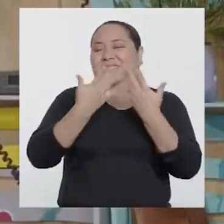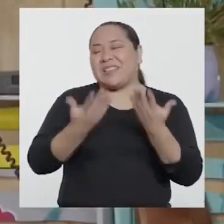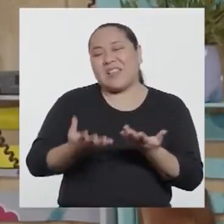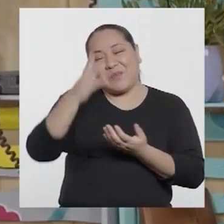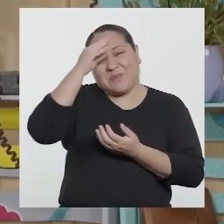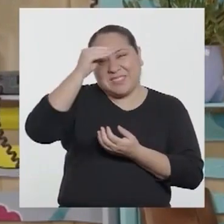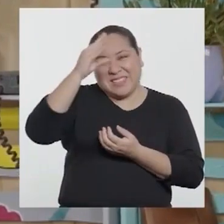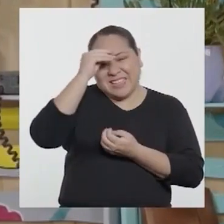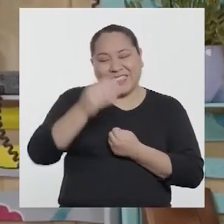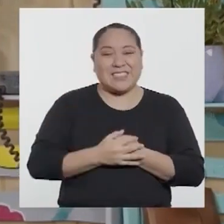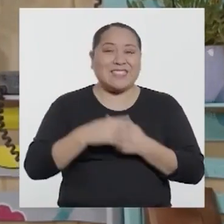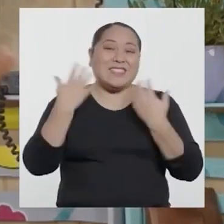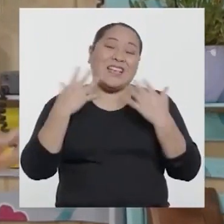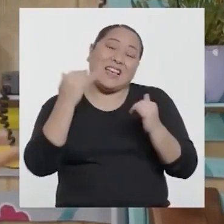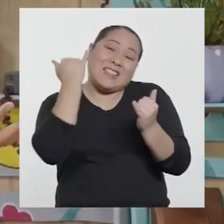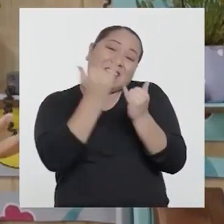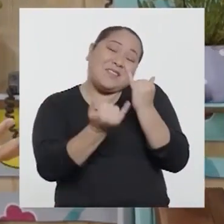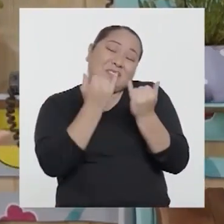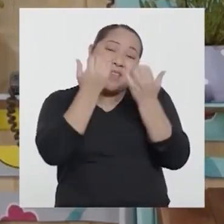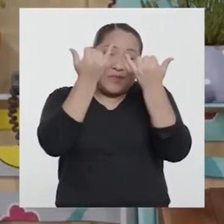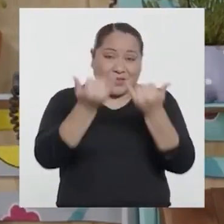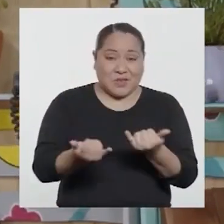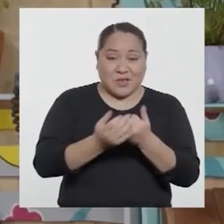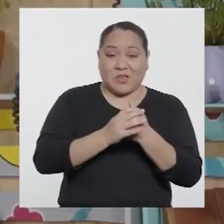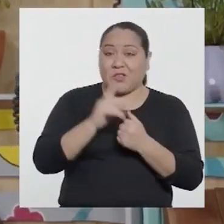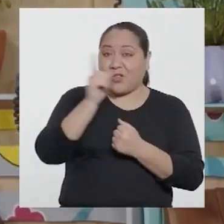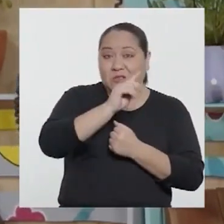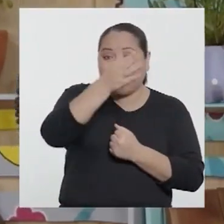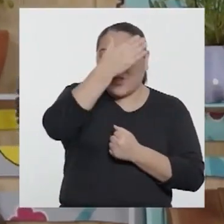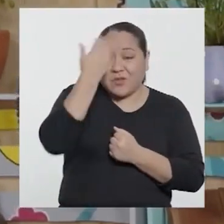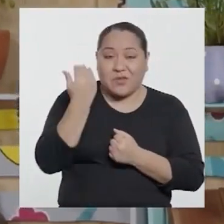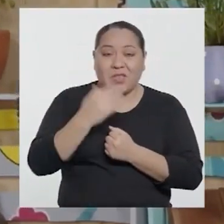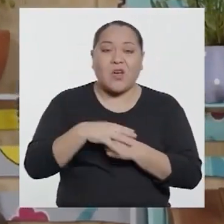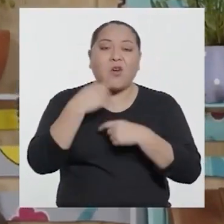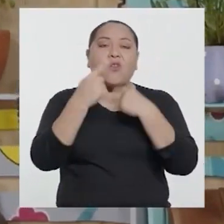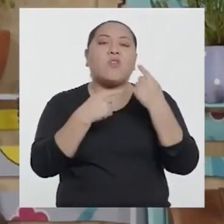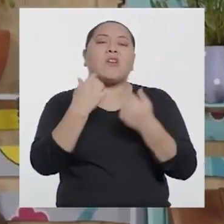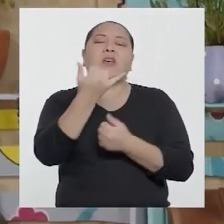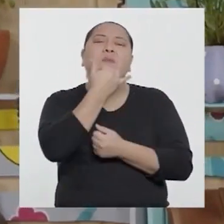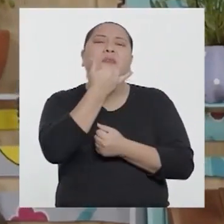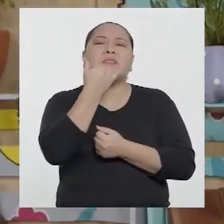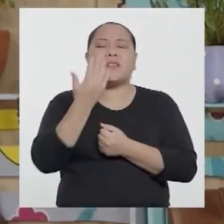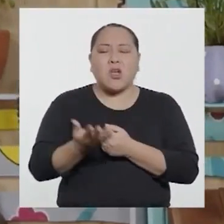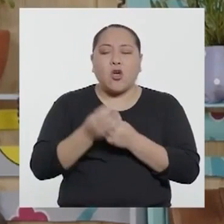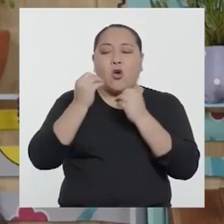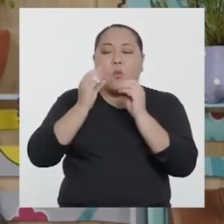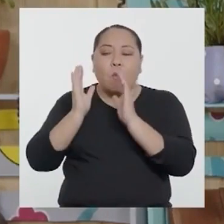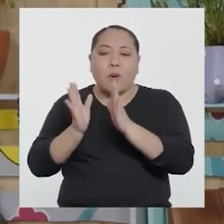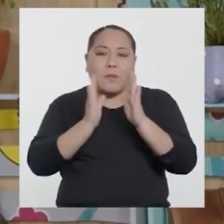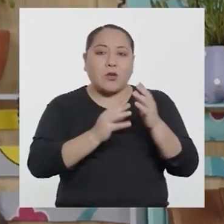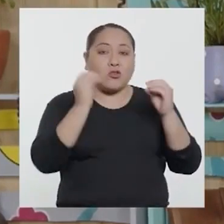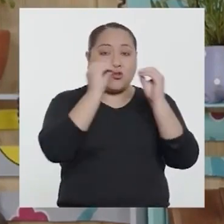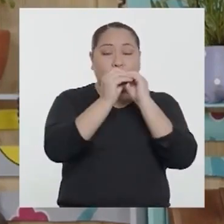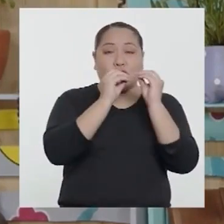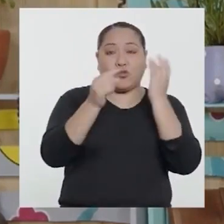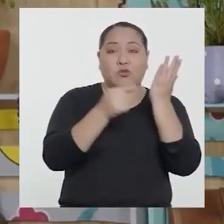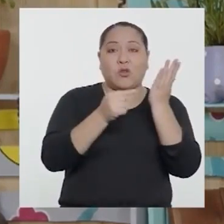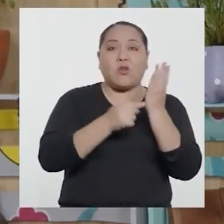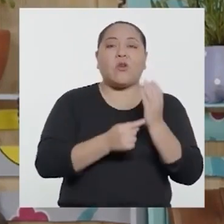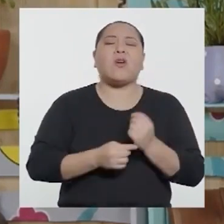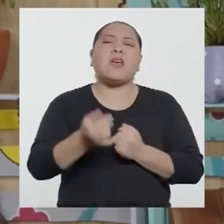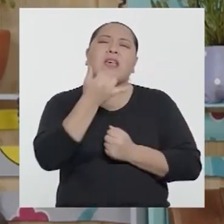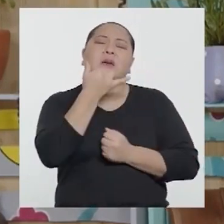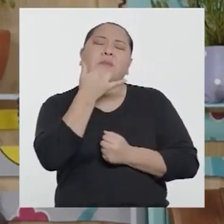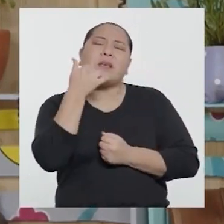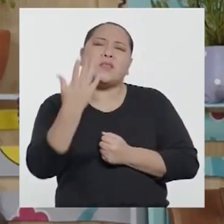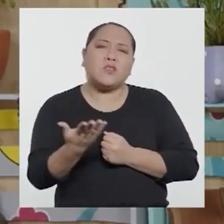Chicas y chicos, hemos terminado por hoy. No olviden contarnos cómo han elaborado su solución tecnológica y qué